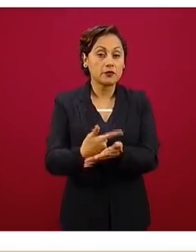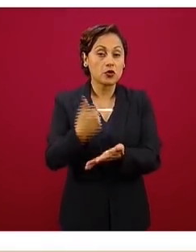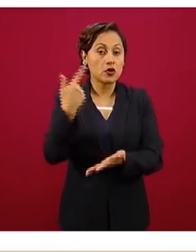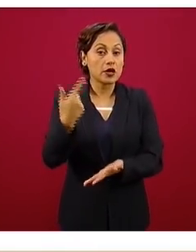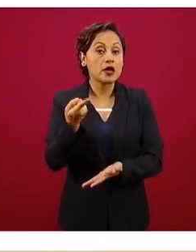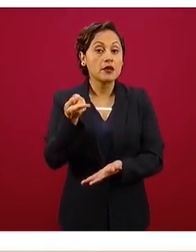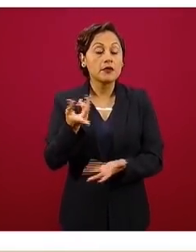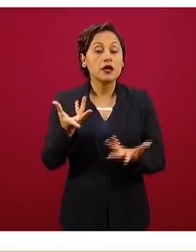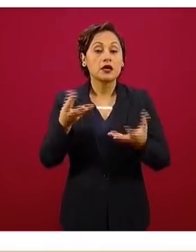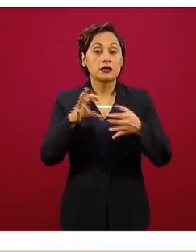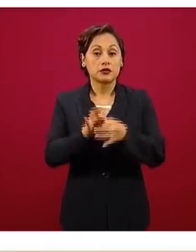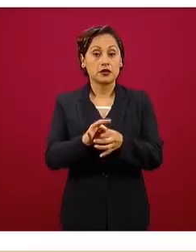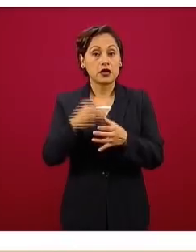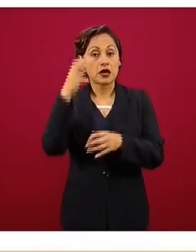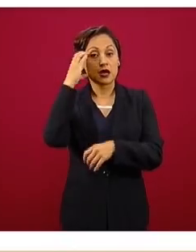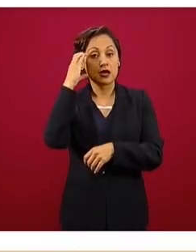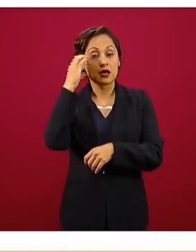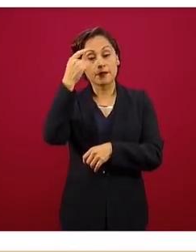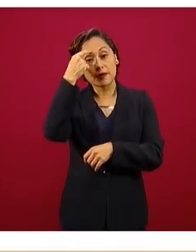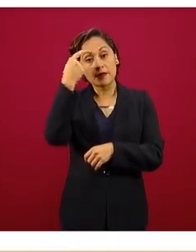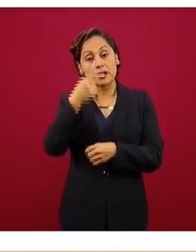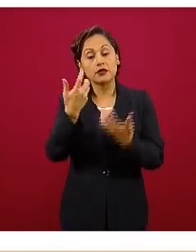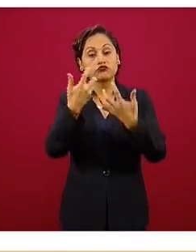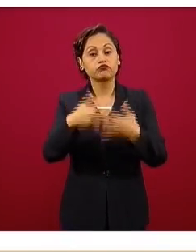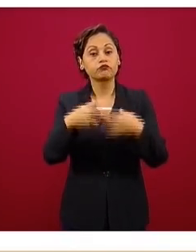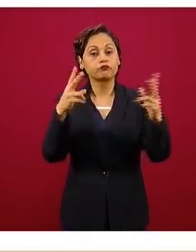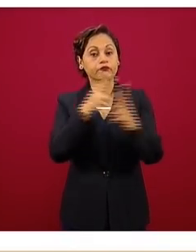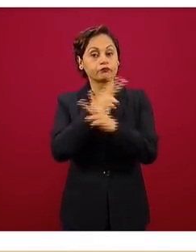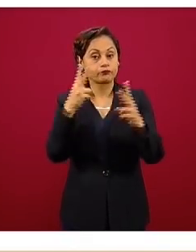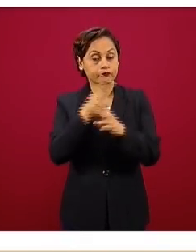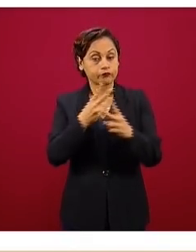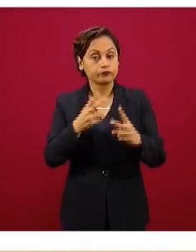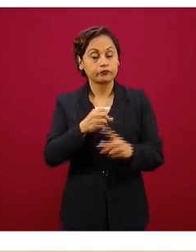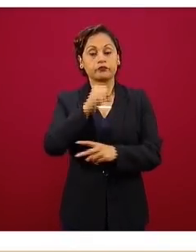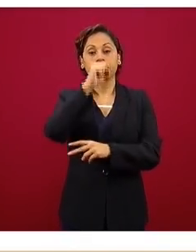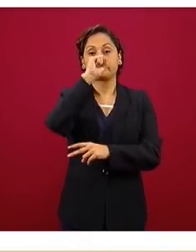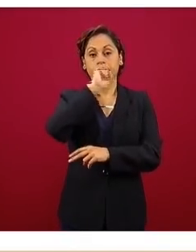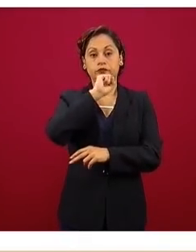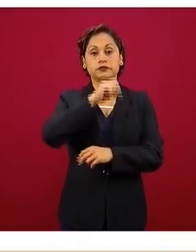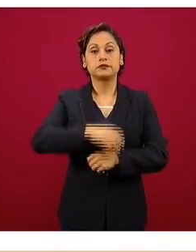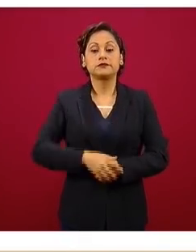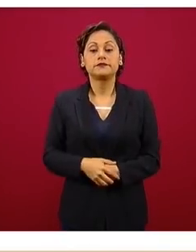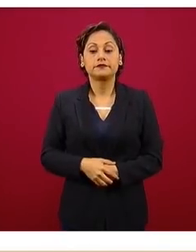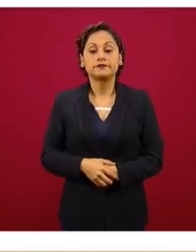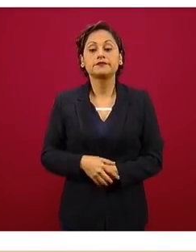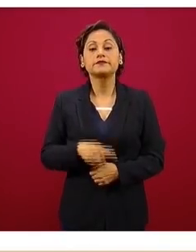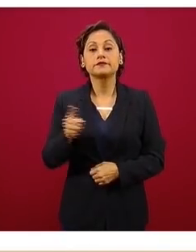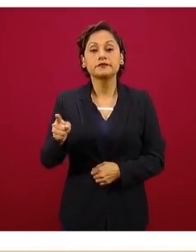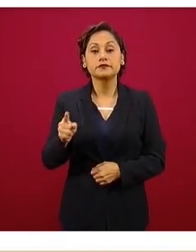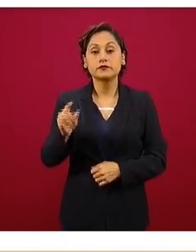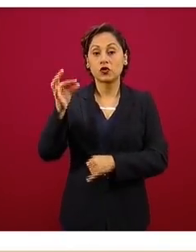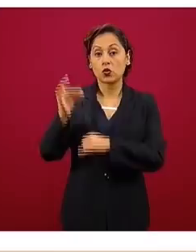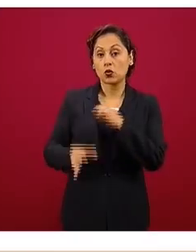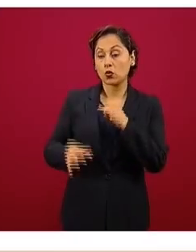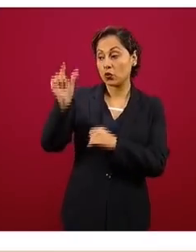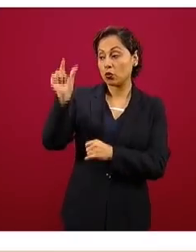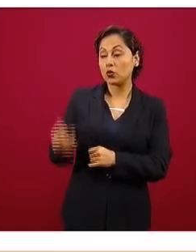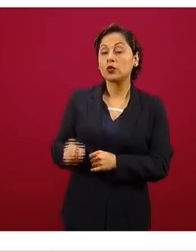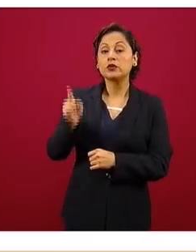ejemplo, ventilación mecánica asistida. Y vemos en el lado derecho de la gráfica la ocupación nacional